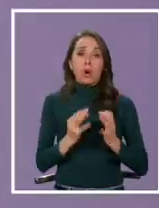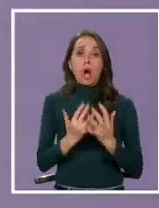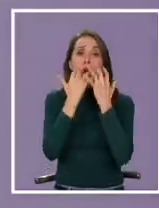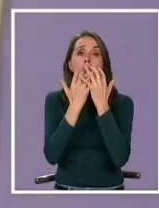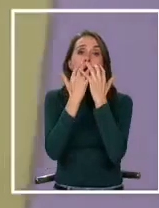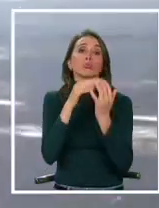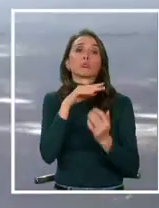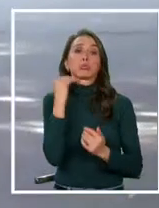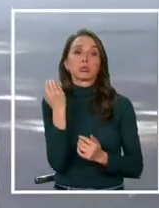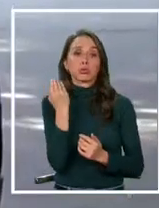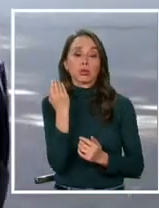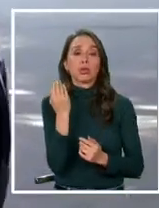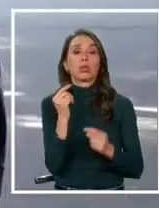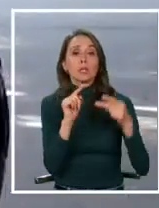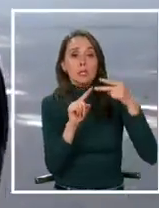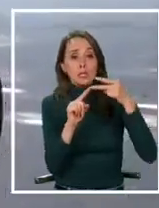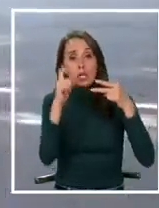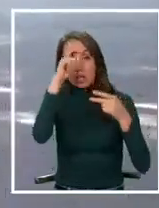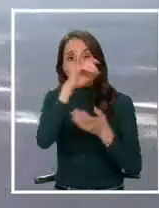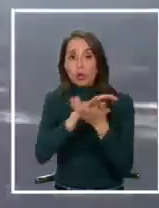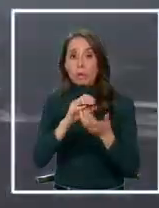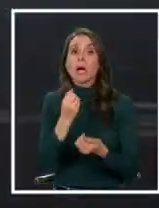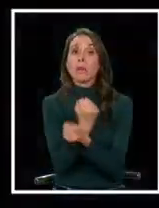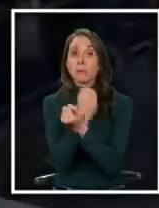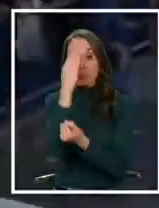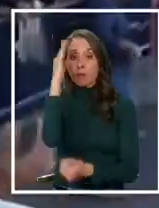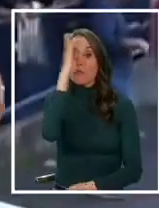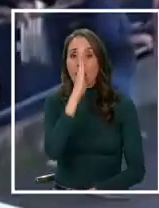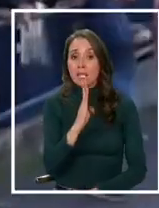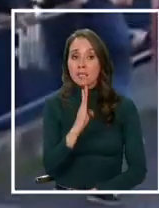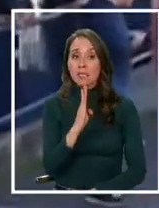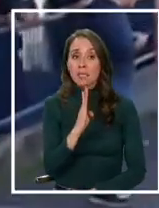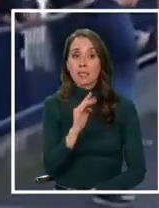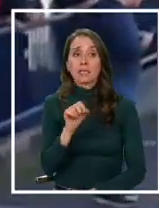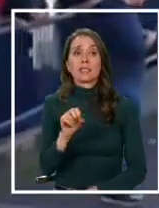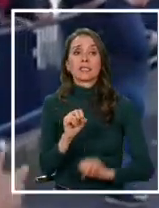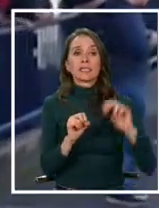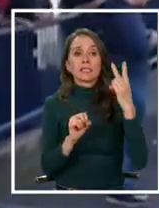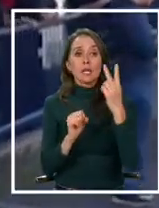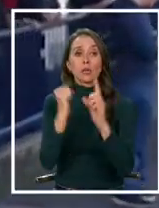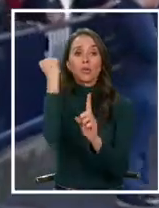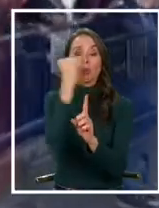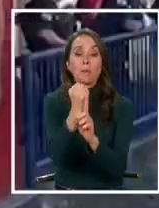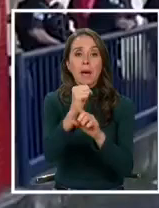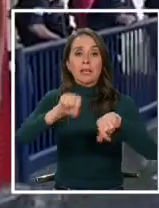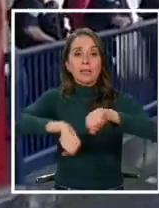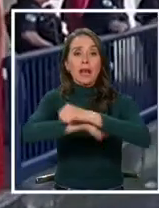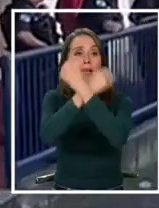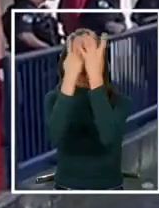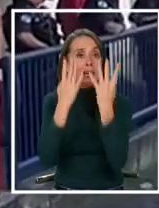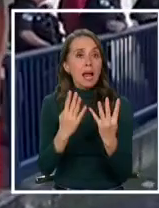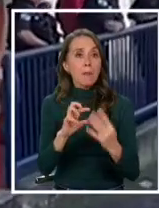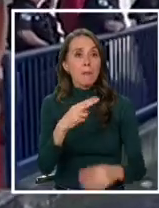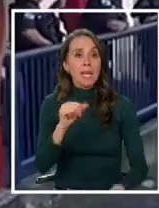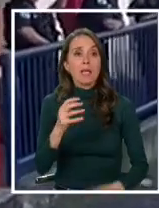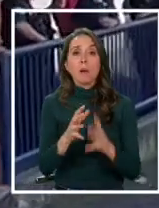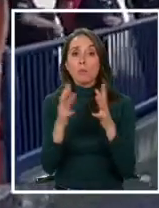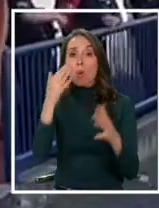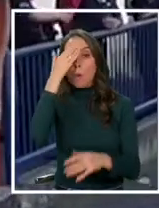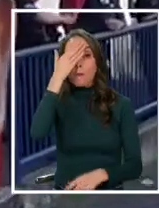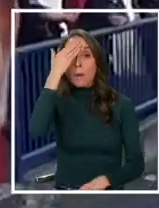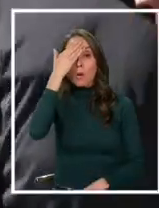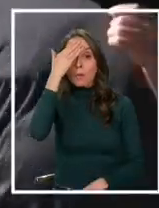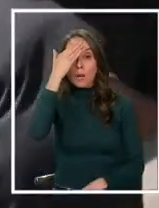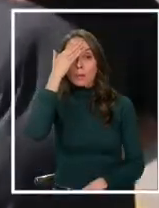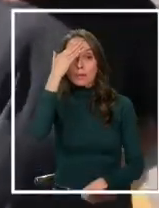es el único episodio que complica a la policía brasileña Esta es la segunda matanza en el complejo Peña estamos muy